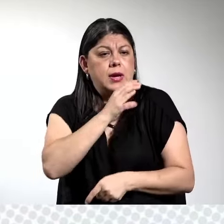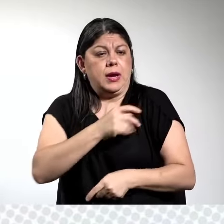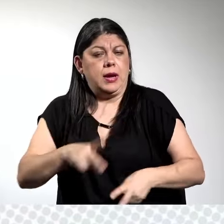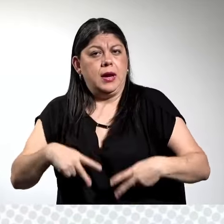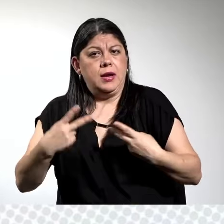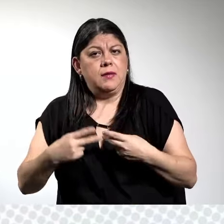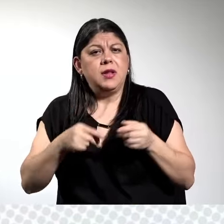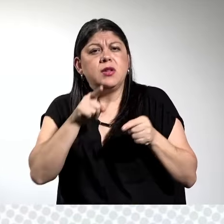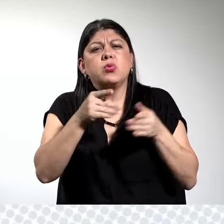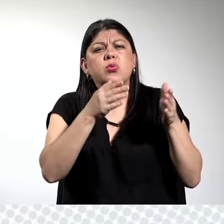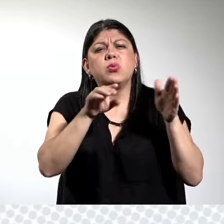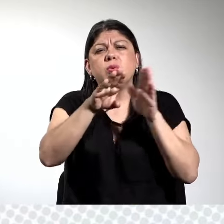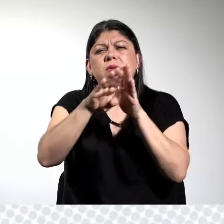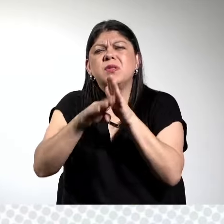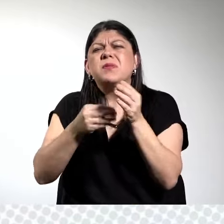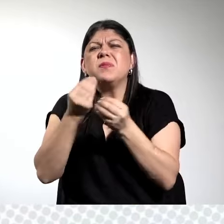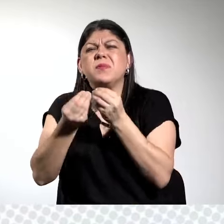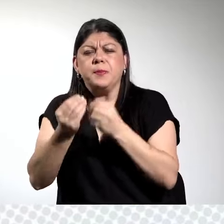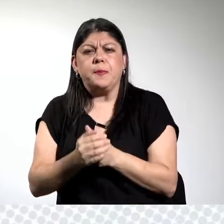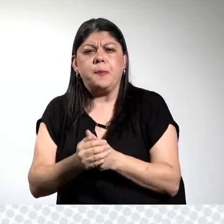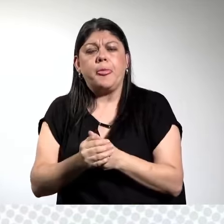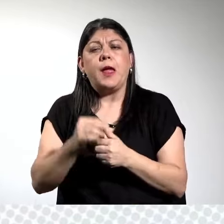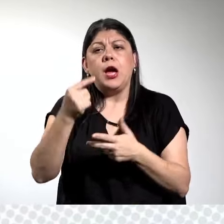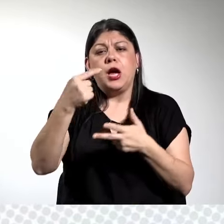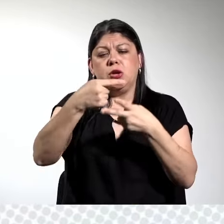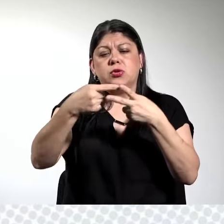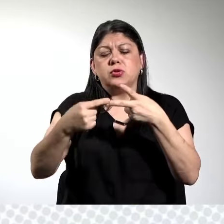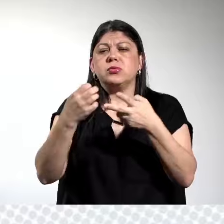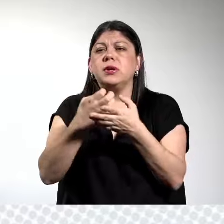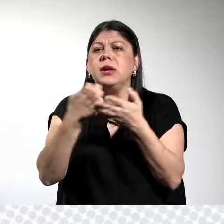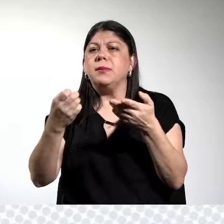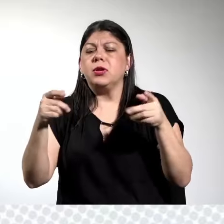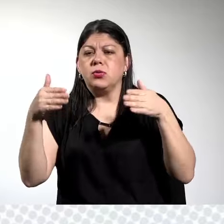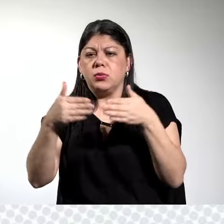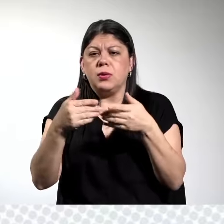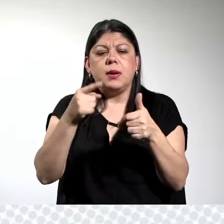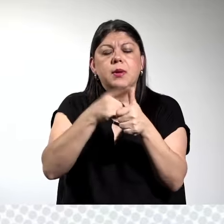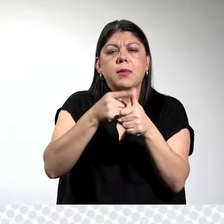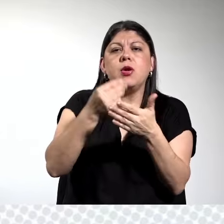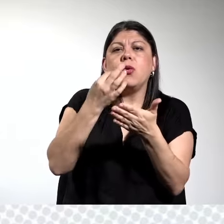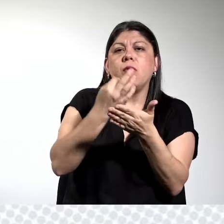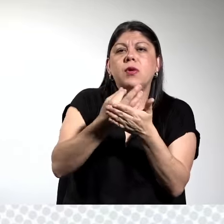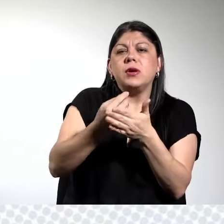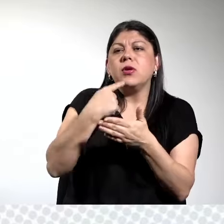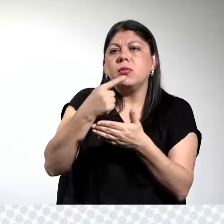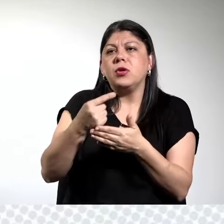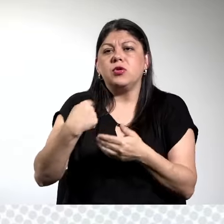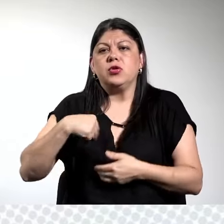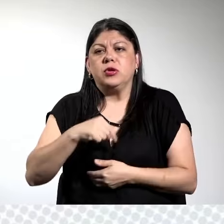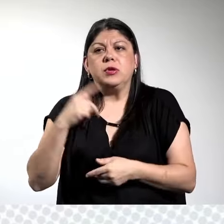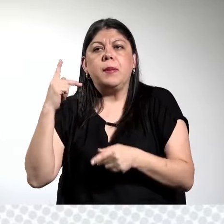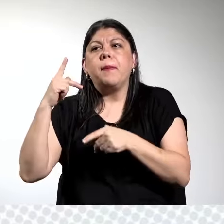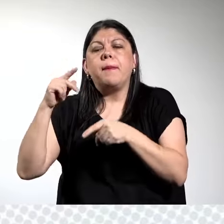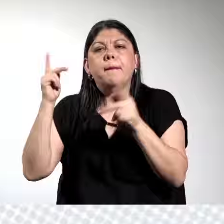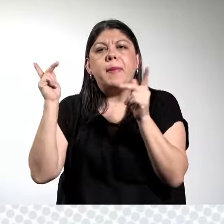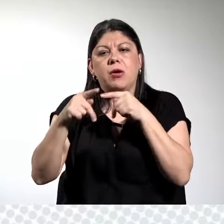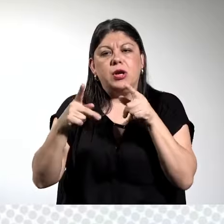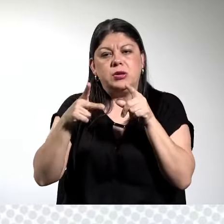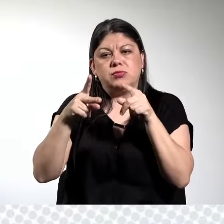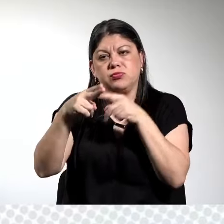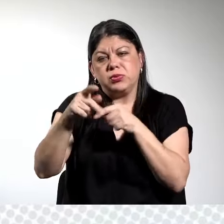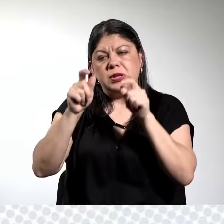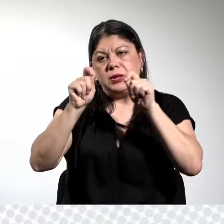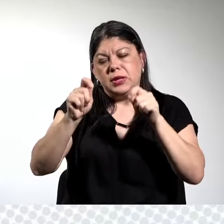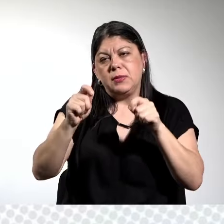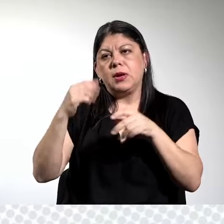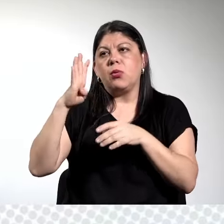calidad de vida? Claro, yo creo que hay dos elementos ahí centrales. El primero tiene que ver con financiamiento. Usted bien ahora lo decía, hemos vivido los peores recortes en educación desde hace más de